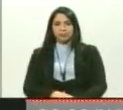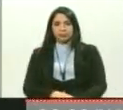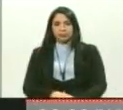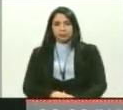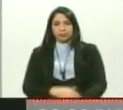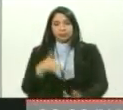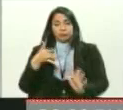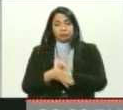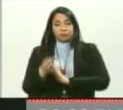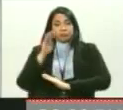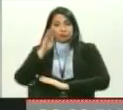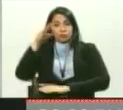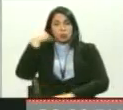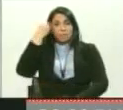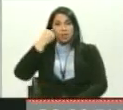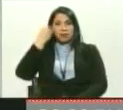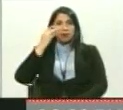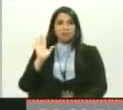Sobre el futuro, ¿qué piensas?